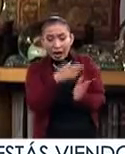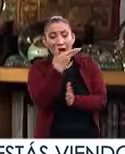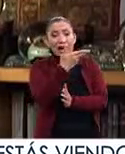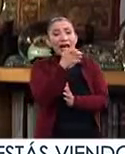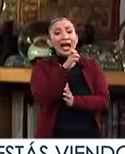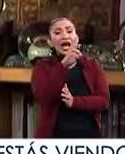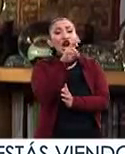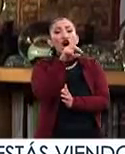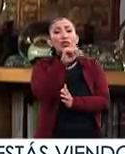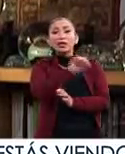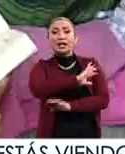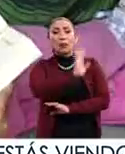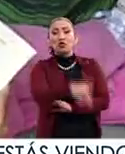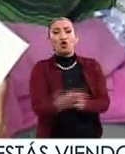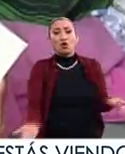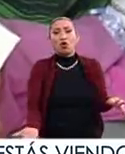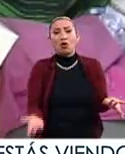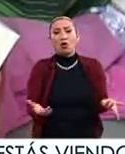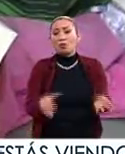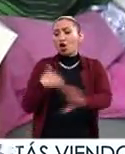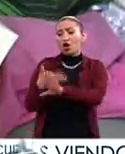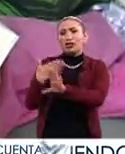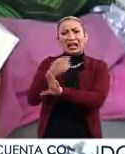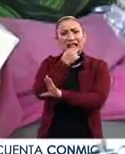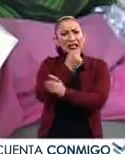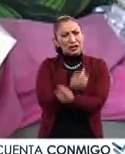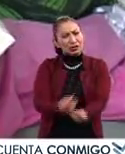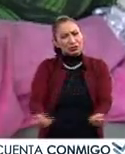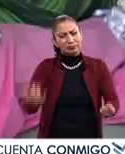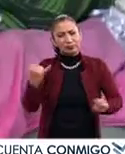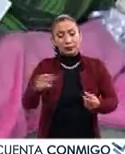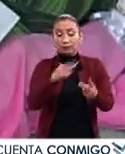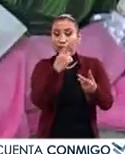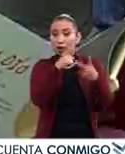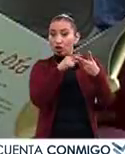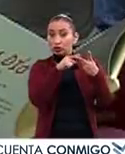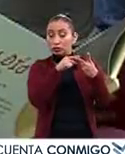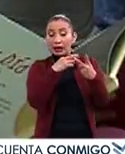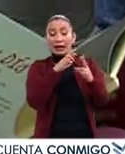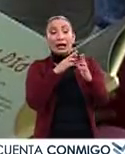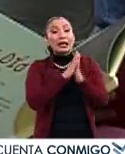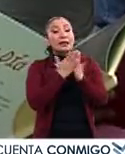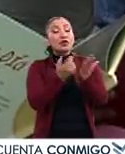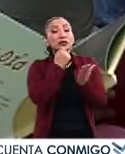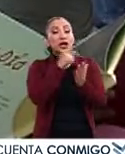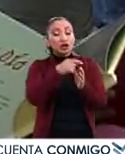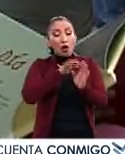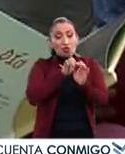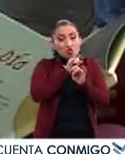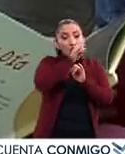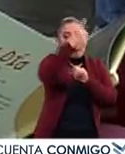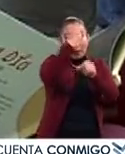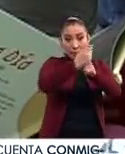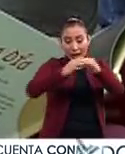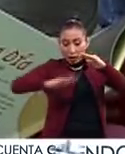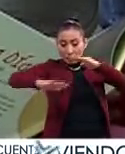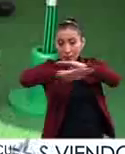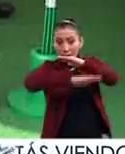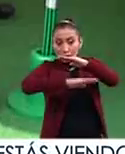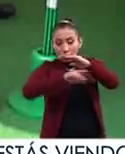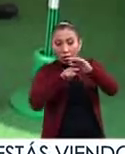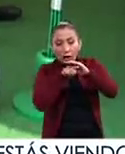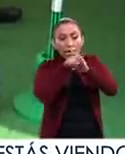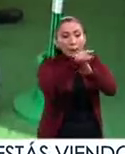Herodes ha sido declarado muerto. Regla número 2. Los libros para niños van a estar al fondo del 1.er piso para que los